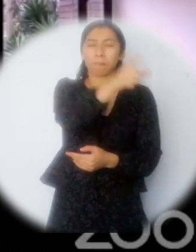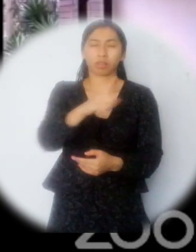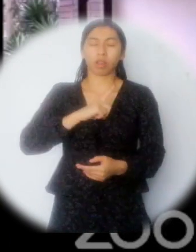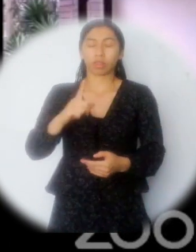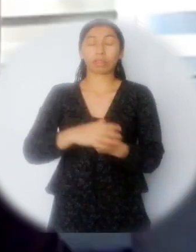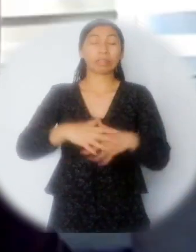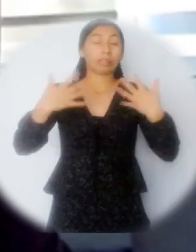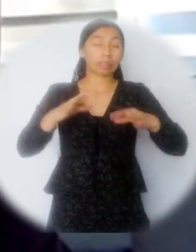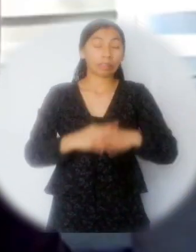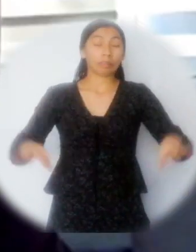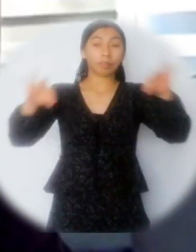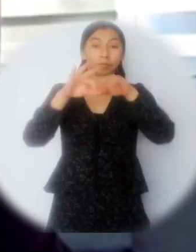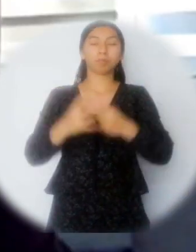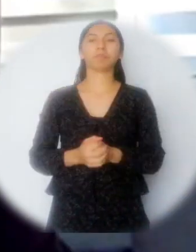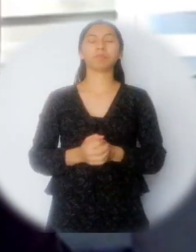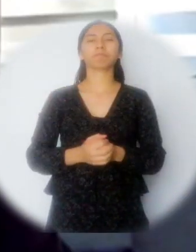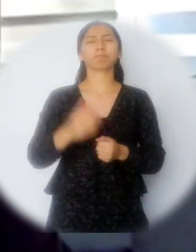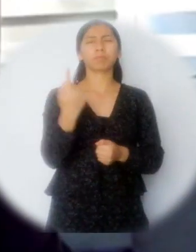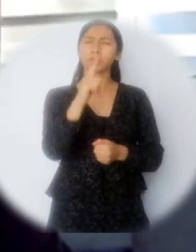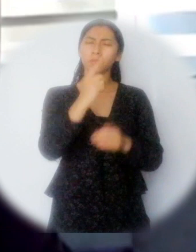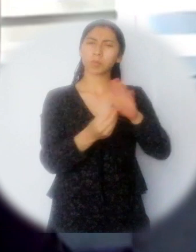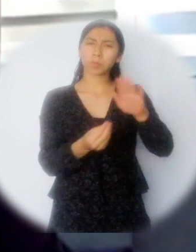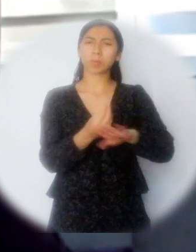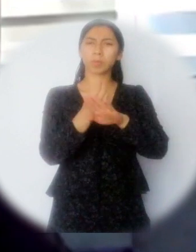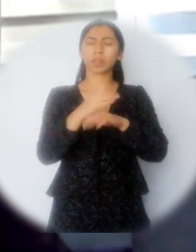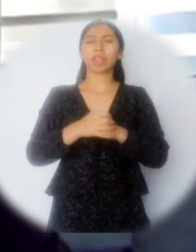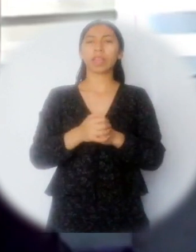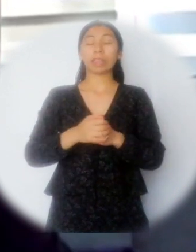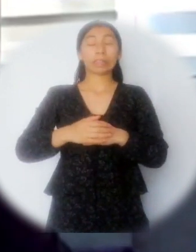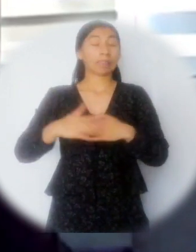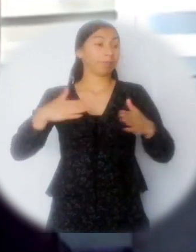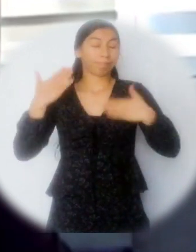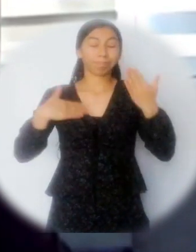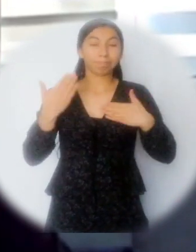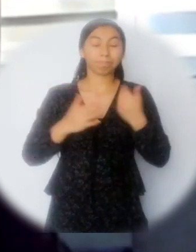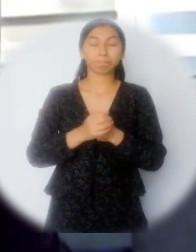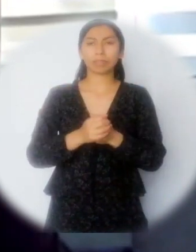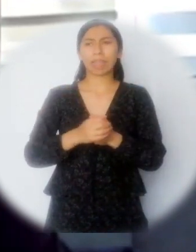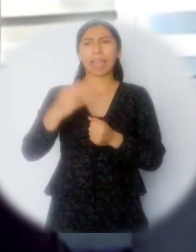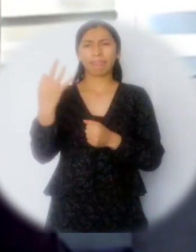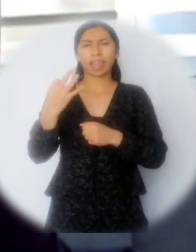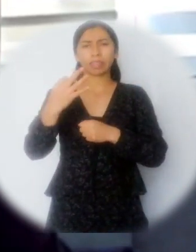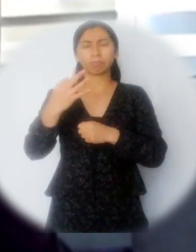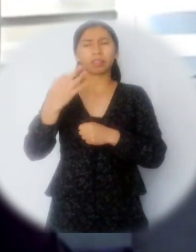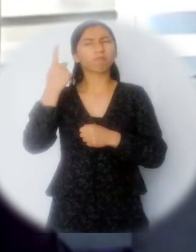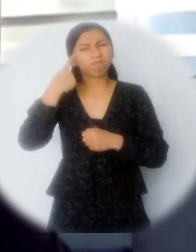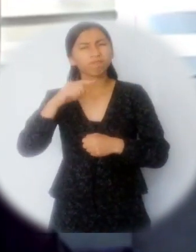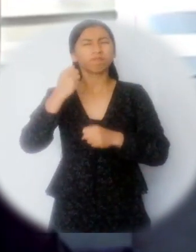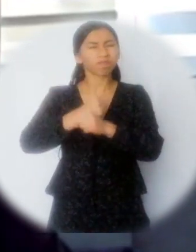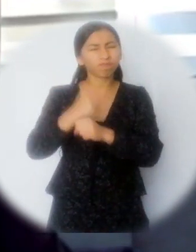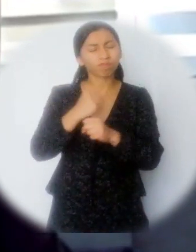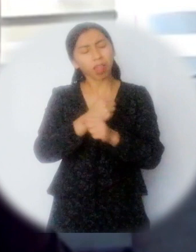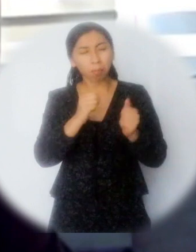como histórica. Lo primero, desde la Unidad para las Víctimas y como Dirección General, muy contentos. El trabajo de 3 días acompañando